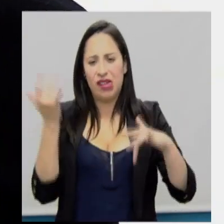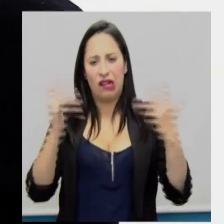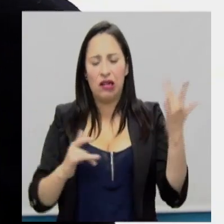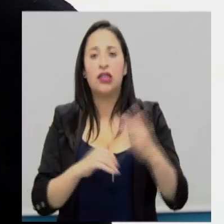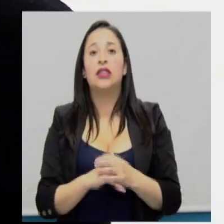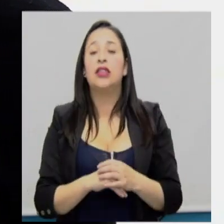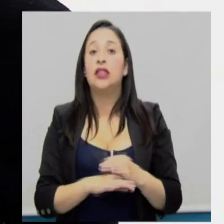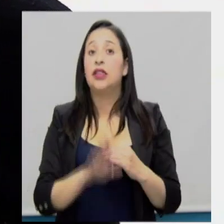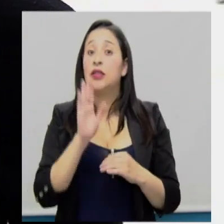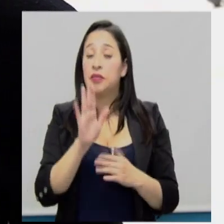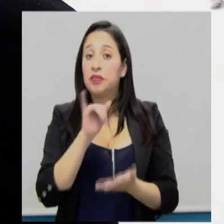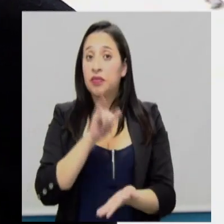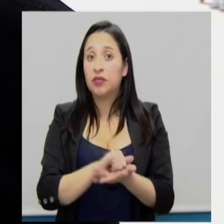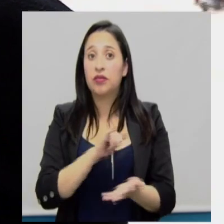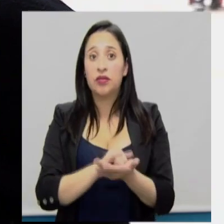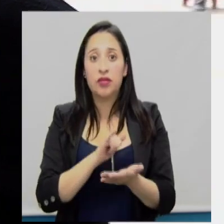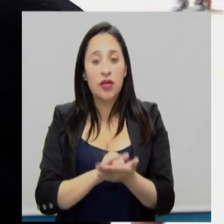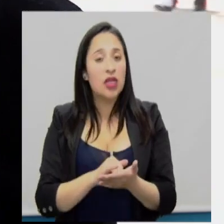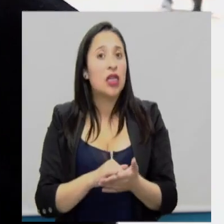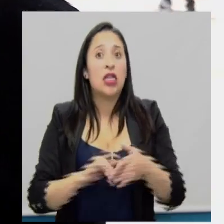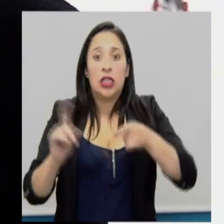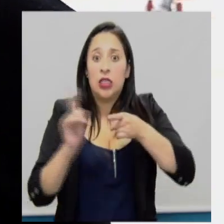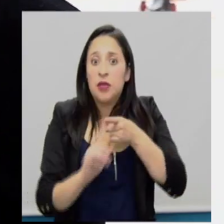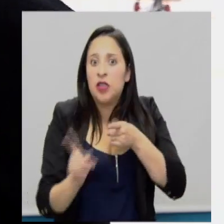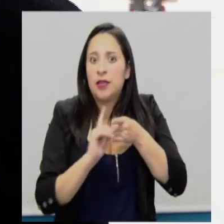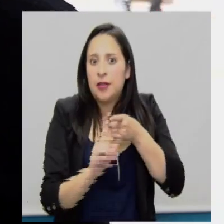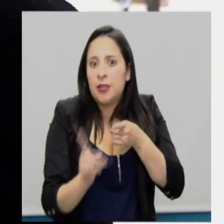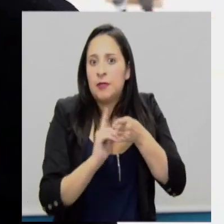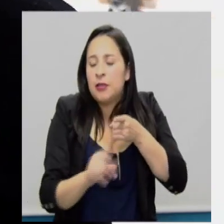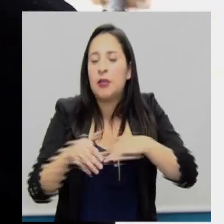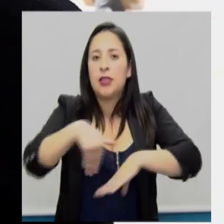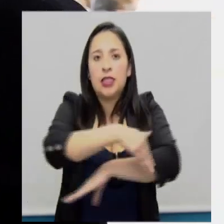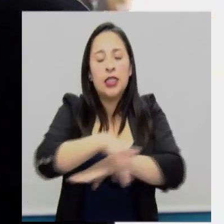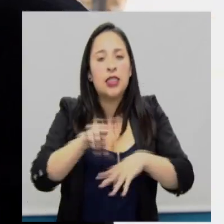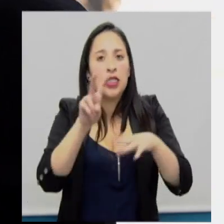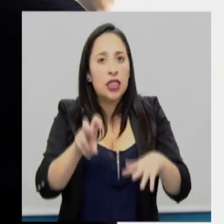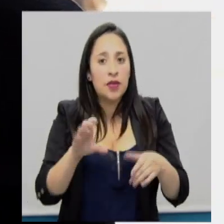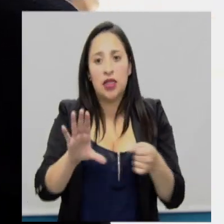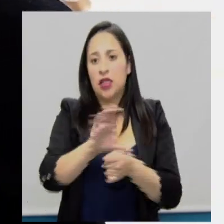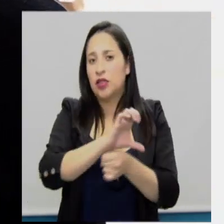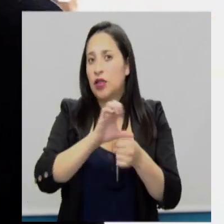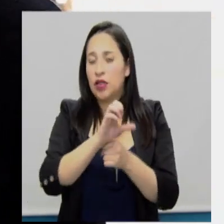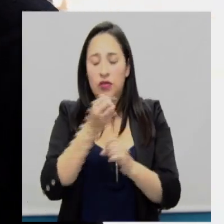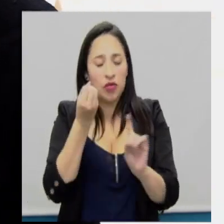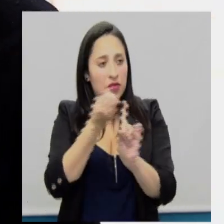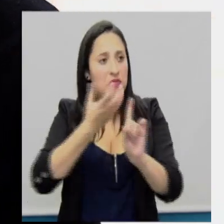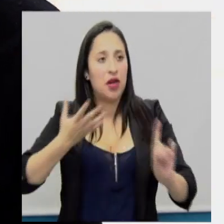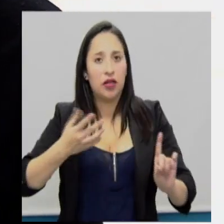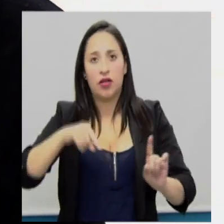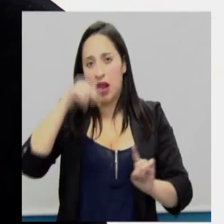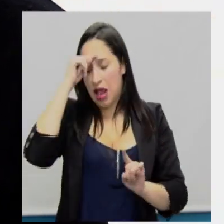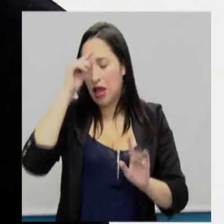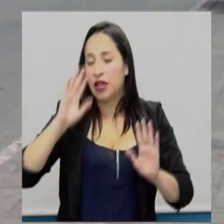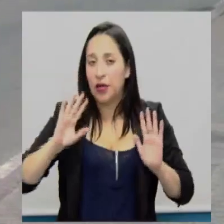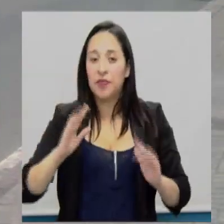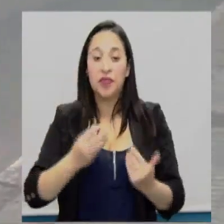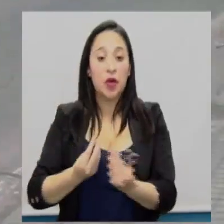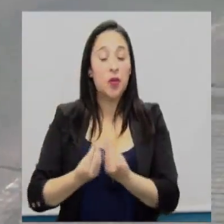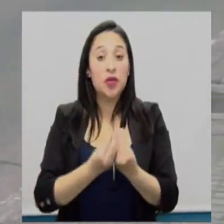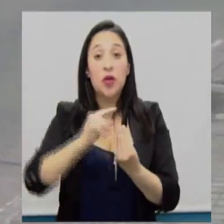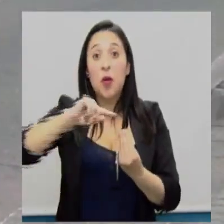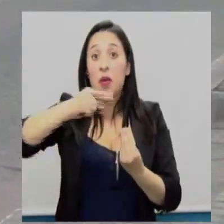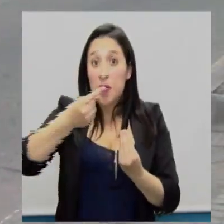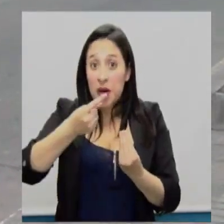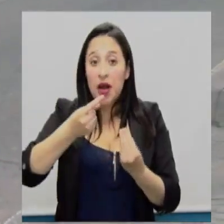que desafortunadamente por la obsesión de meter Transmilenio por ahí, pues la ciudad va a tener un impacto negativo. La